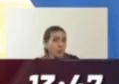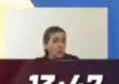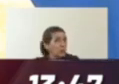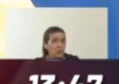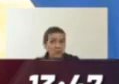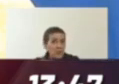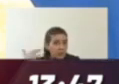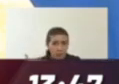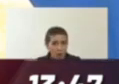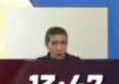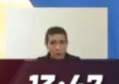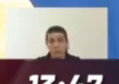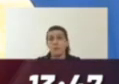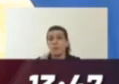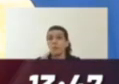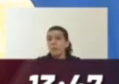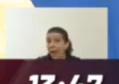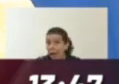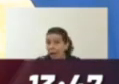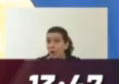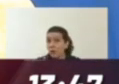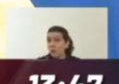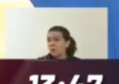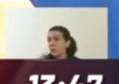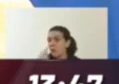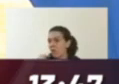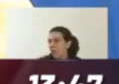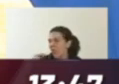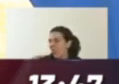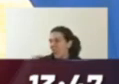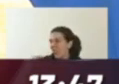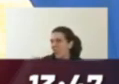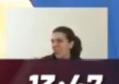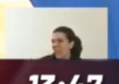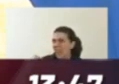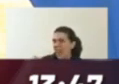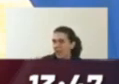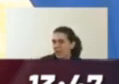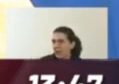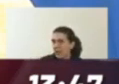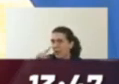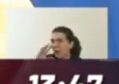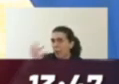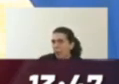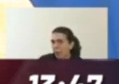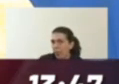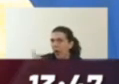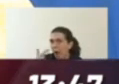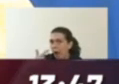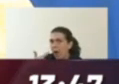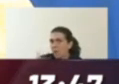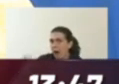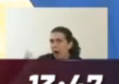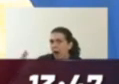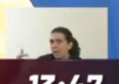en los últimos días se nota que el virus está circulando más y se detectan